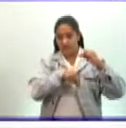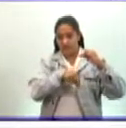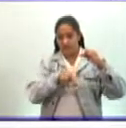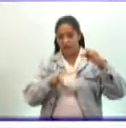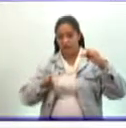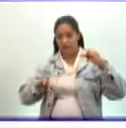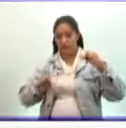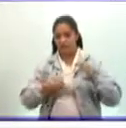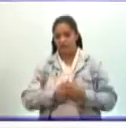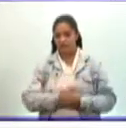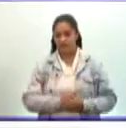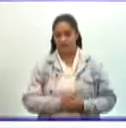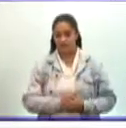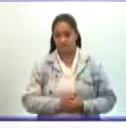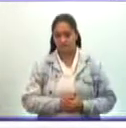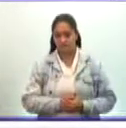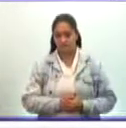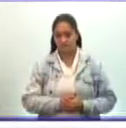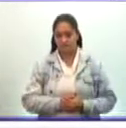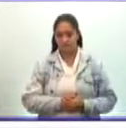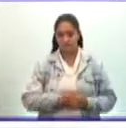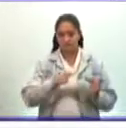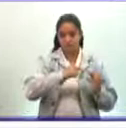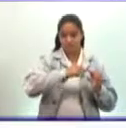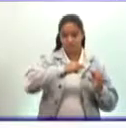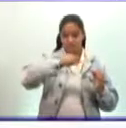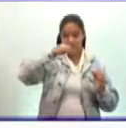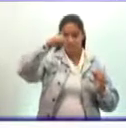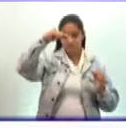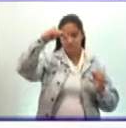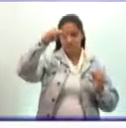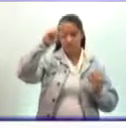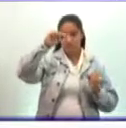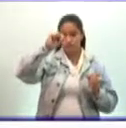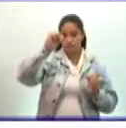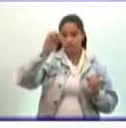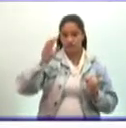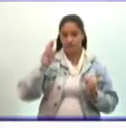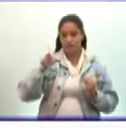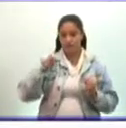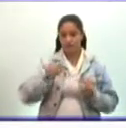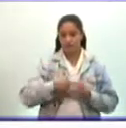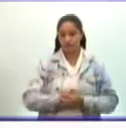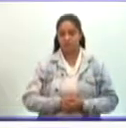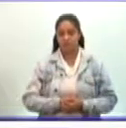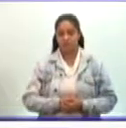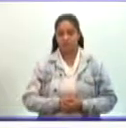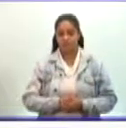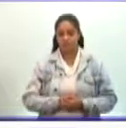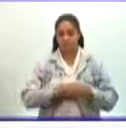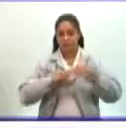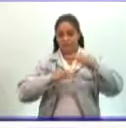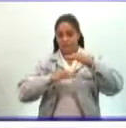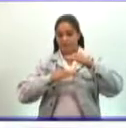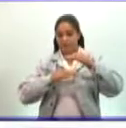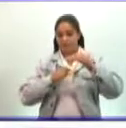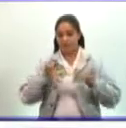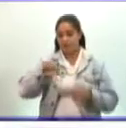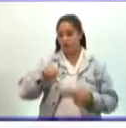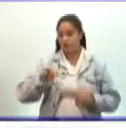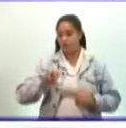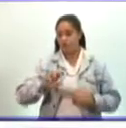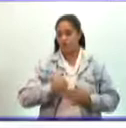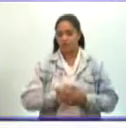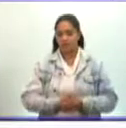y tienen un segmento que es el NP que es paralelo a QR. Anota rápidamente